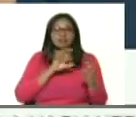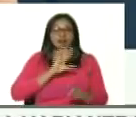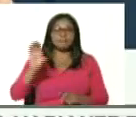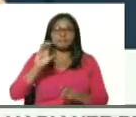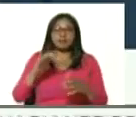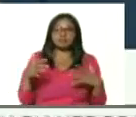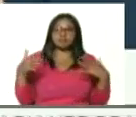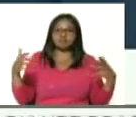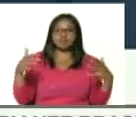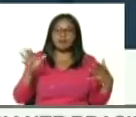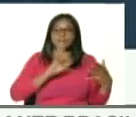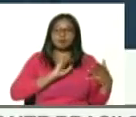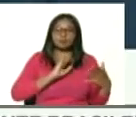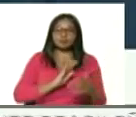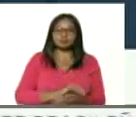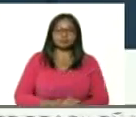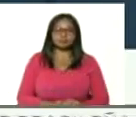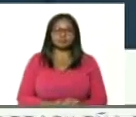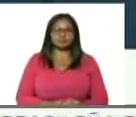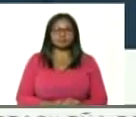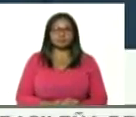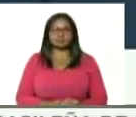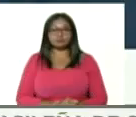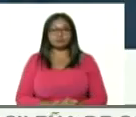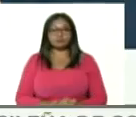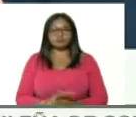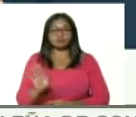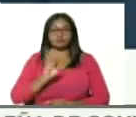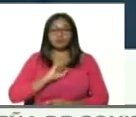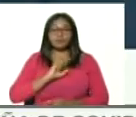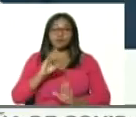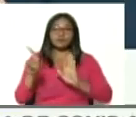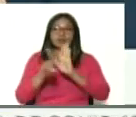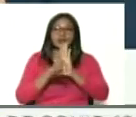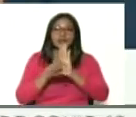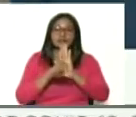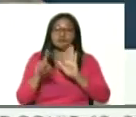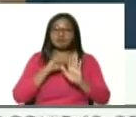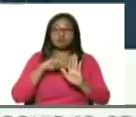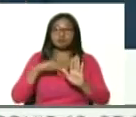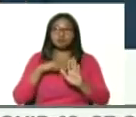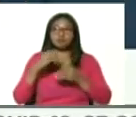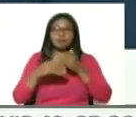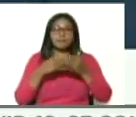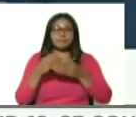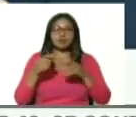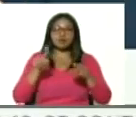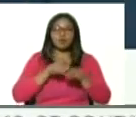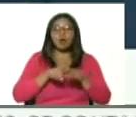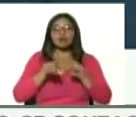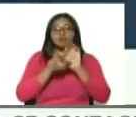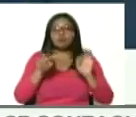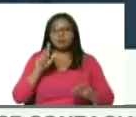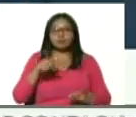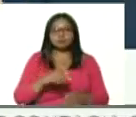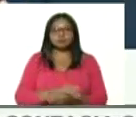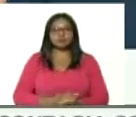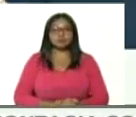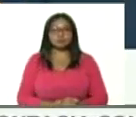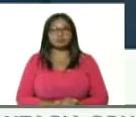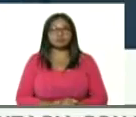grande. En este momento, con esta ley, estamos elevando la teoría a la praxis.